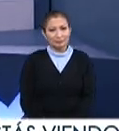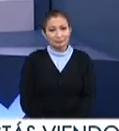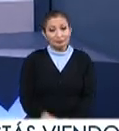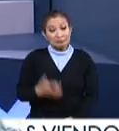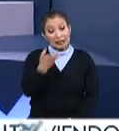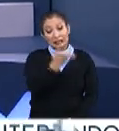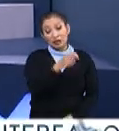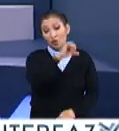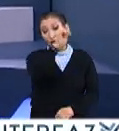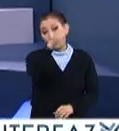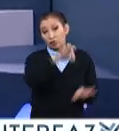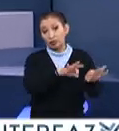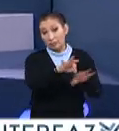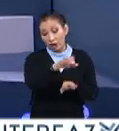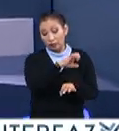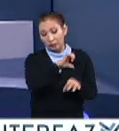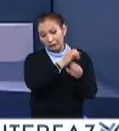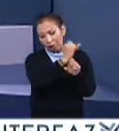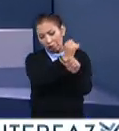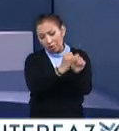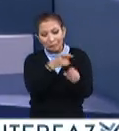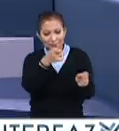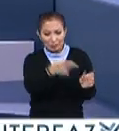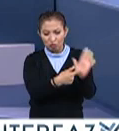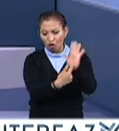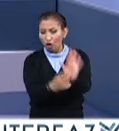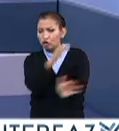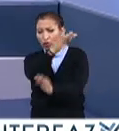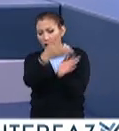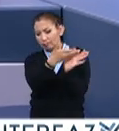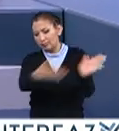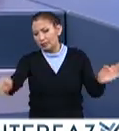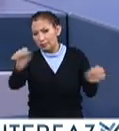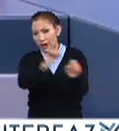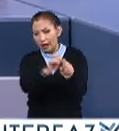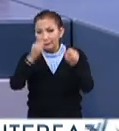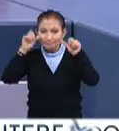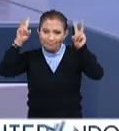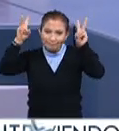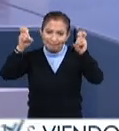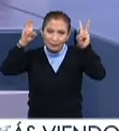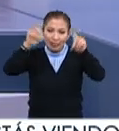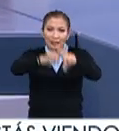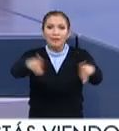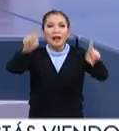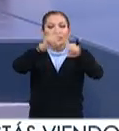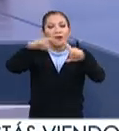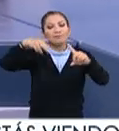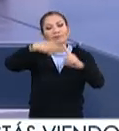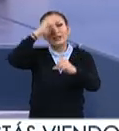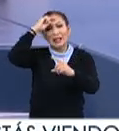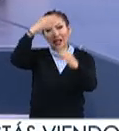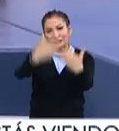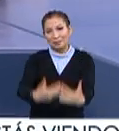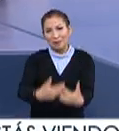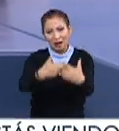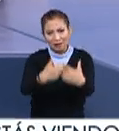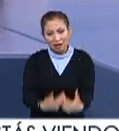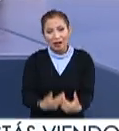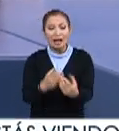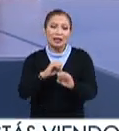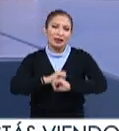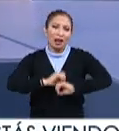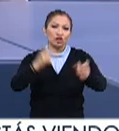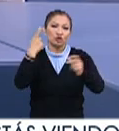Pues aquí está otro de nuestros trabajos especiales como parte de toda la semana que hemos dedicado a las diferentes perspectivas de la inteligencia artificial y